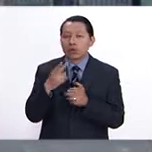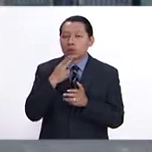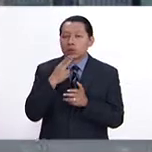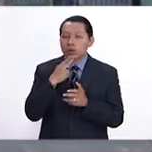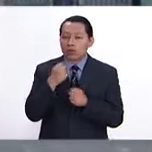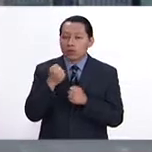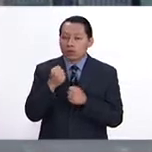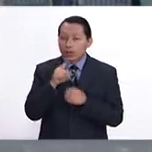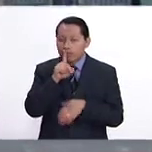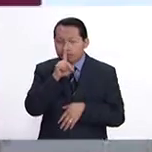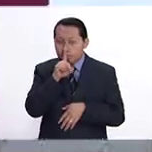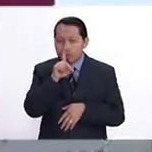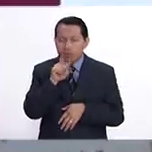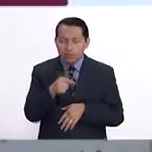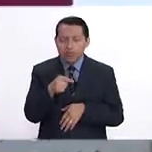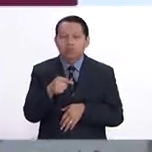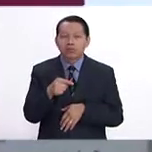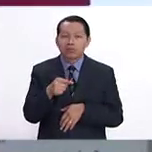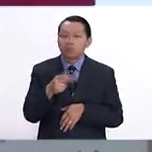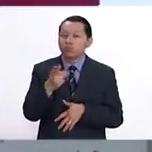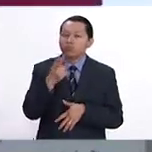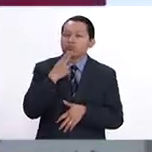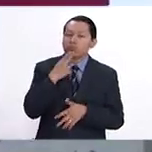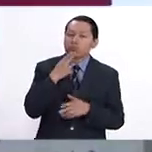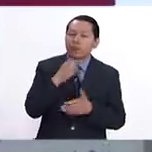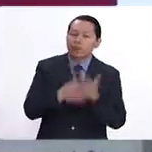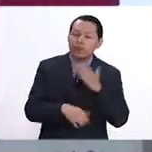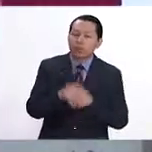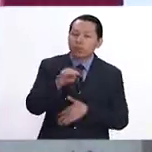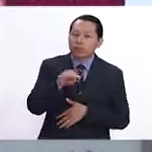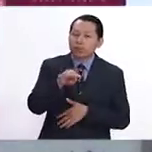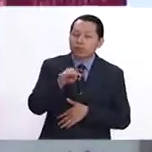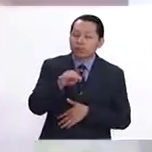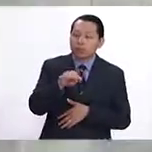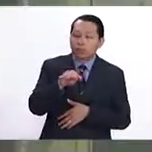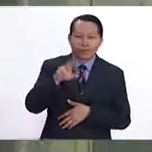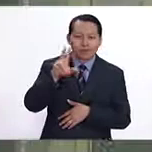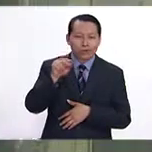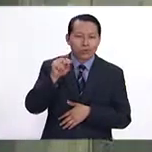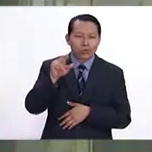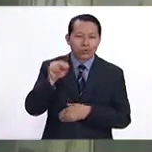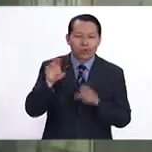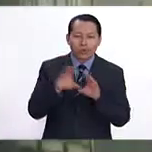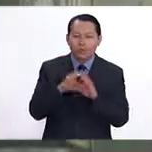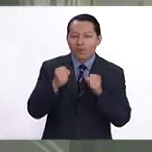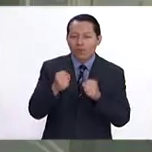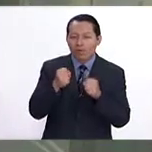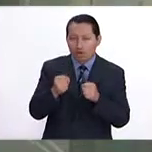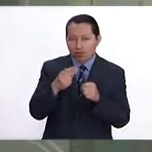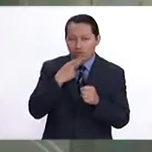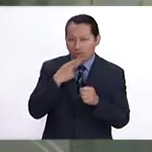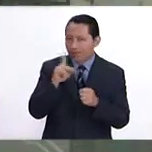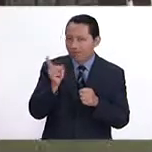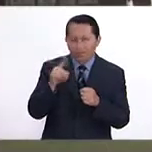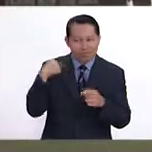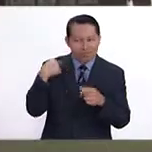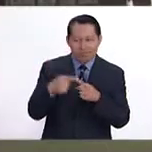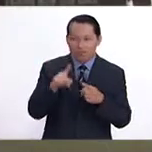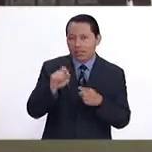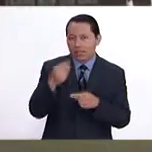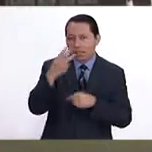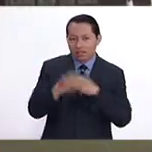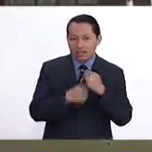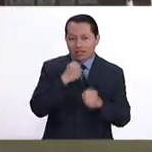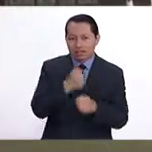es decir, la frecuencia de uso del capítulo 19 no ha sido tan grande. En los 23 años que